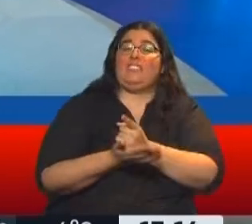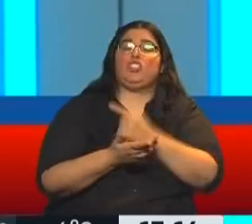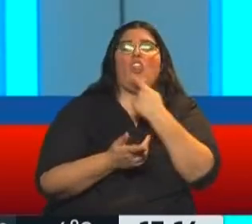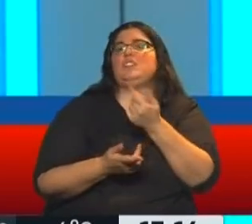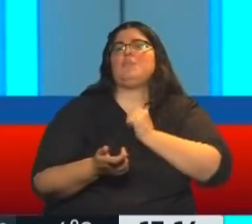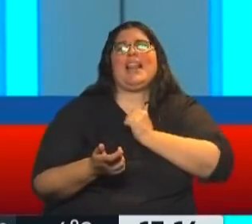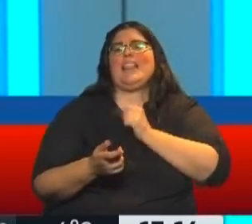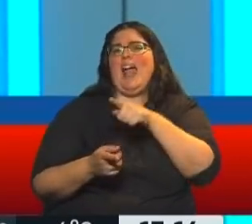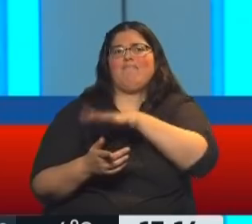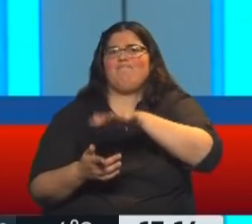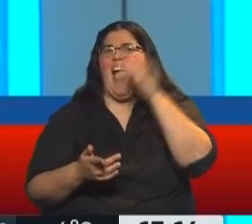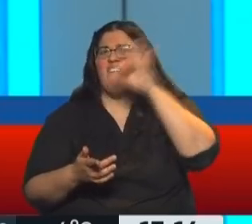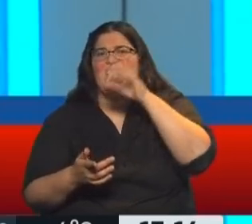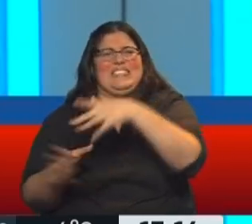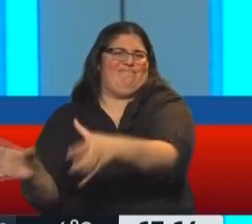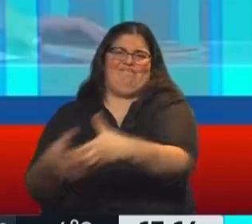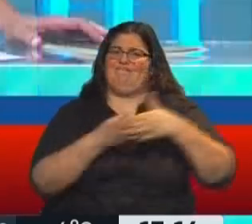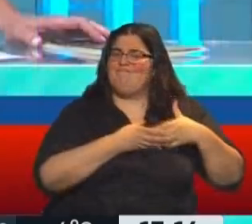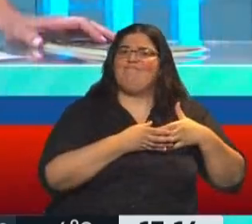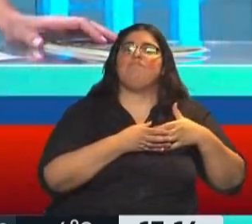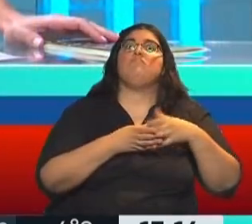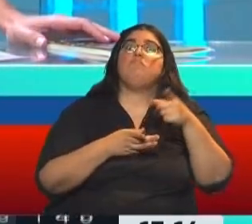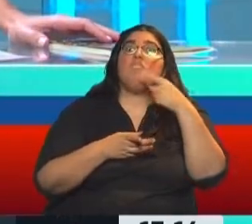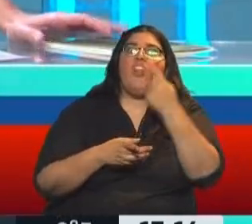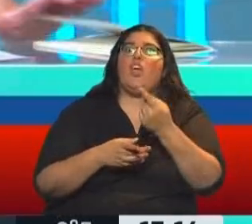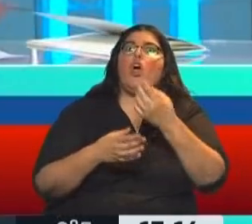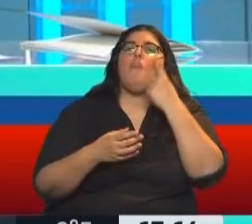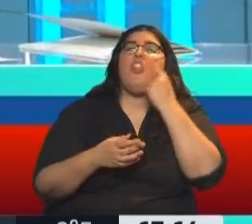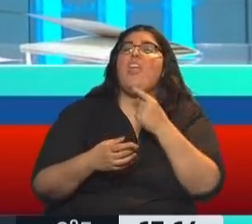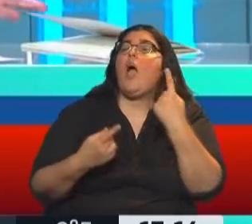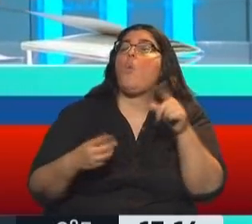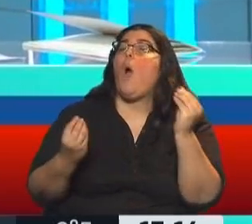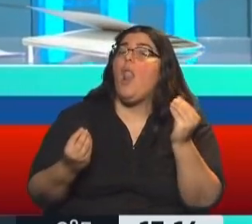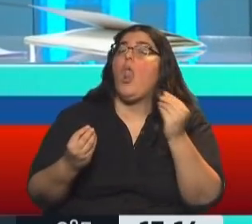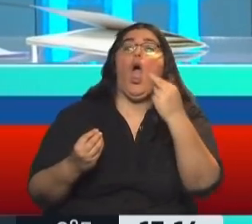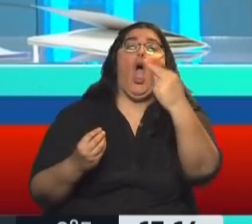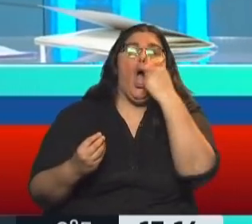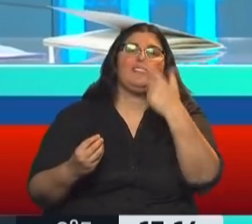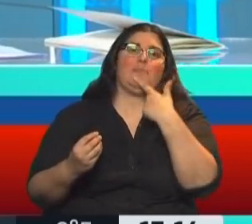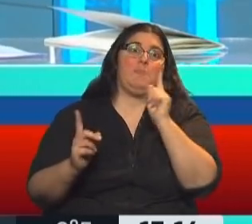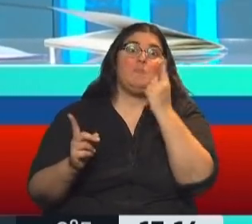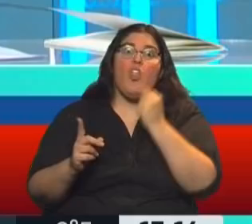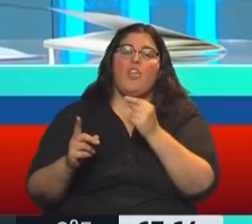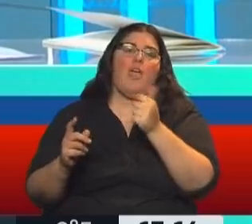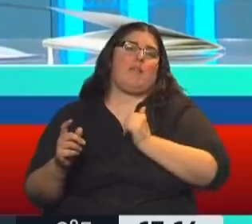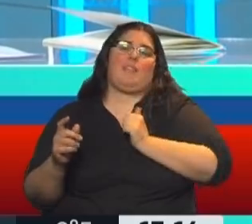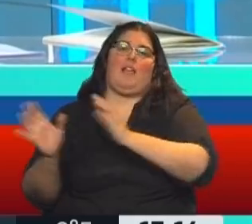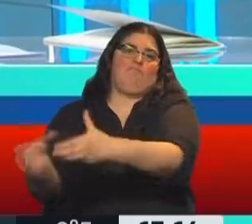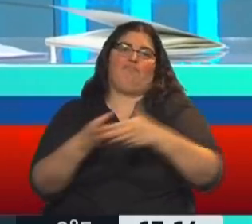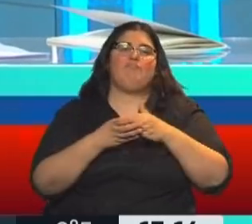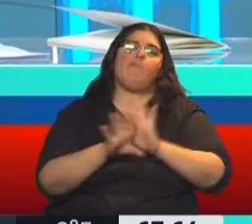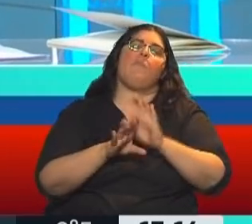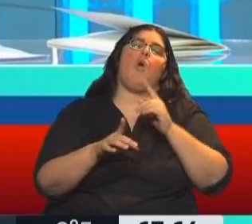de Afganistán, lo dice, se va a concretar el 11 de septiembre, ¿no? Justamente tratando de dar un mensaje político bien